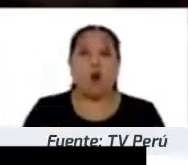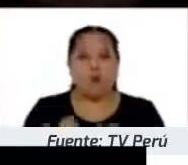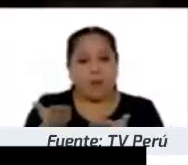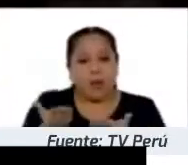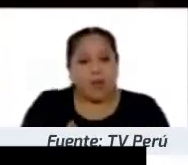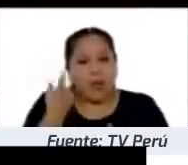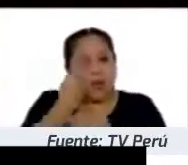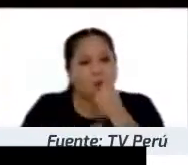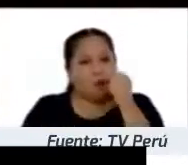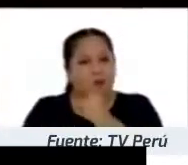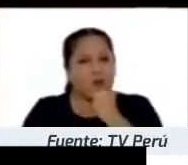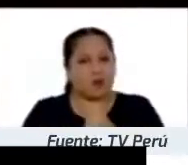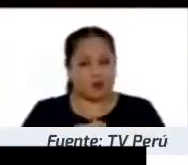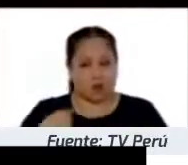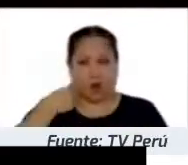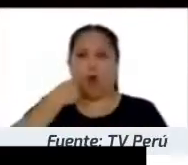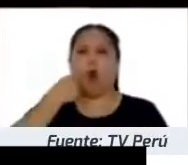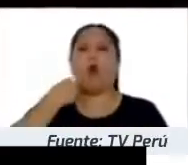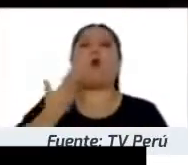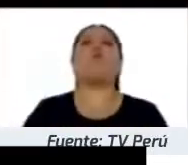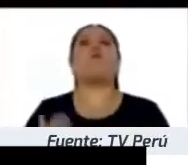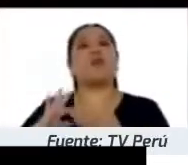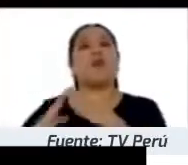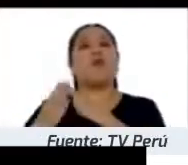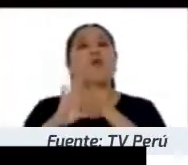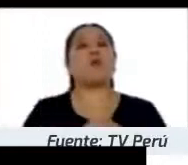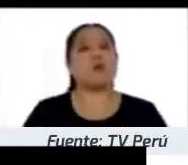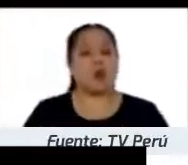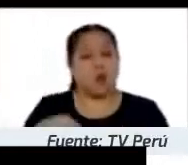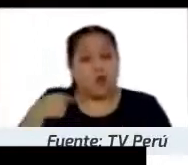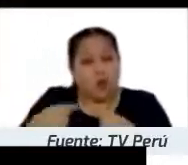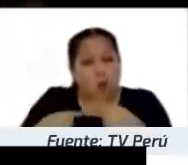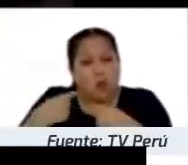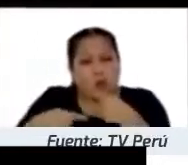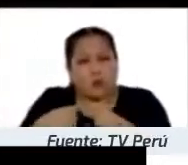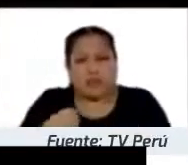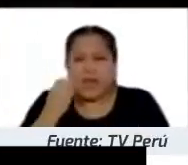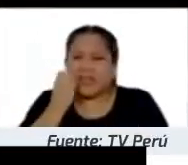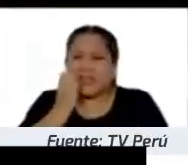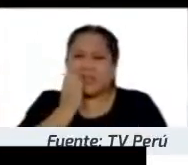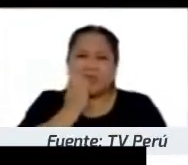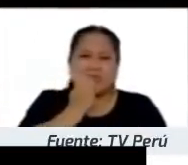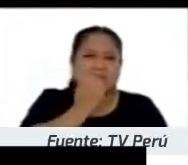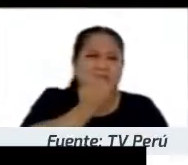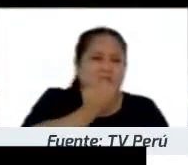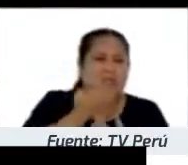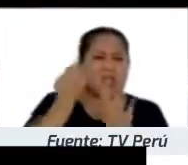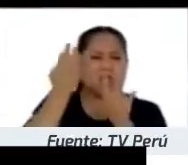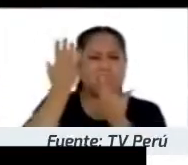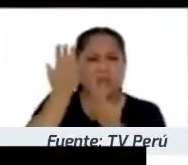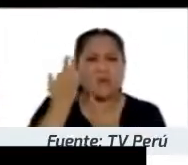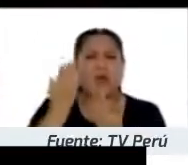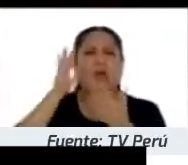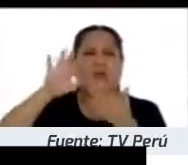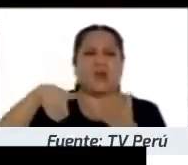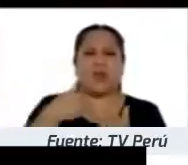confianza en un hombre del pueblo y que día a día se muerden las uñas esperando que llegue un